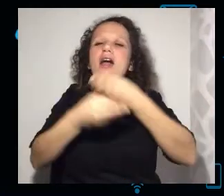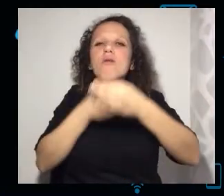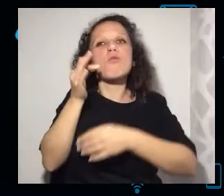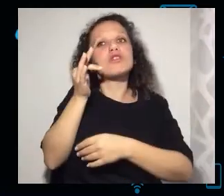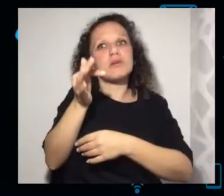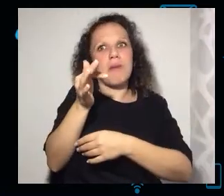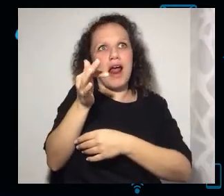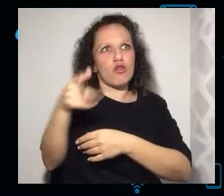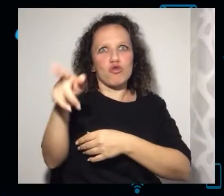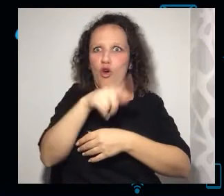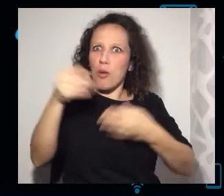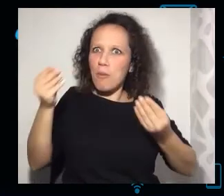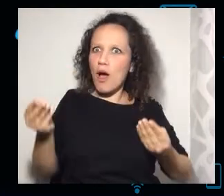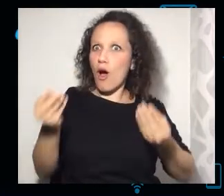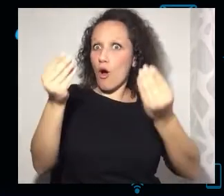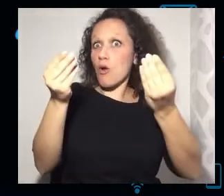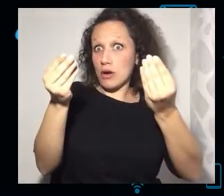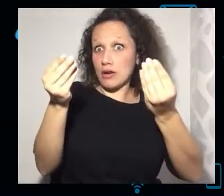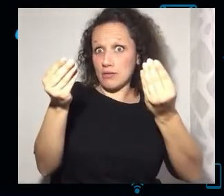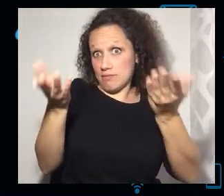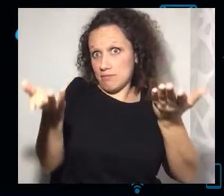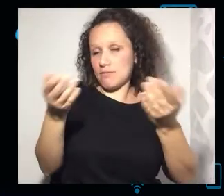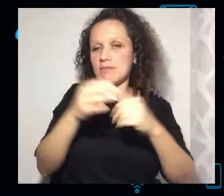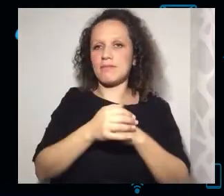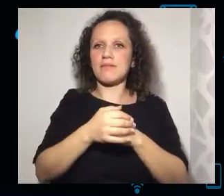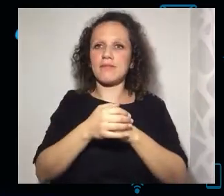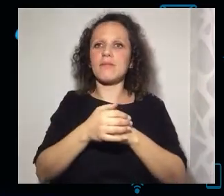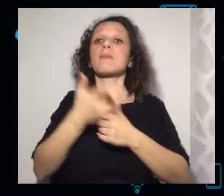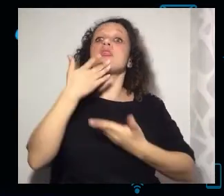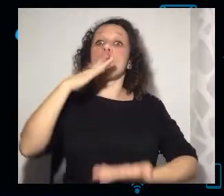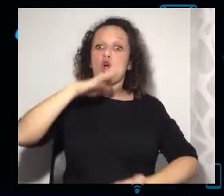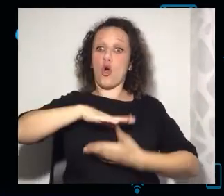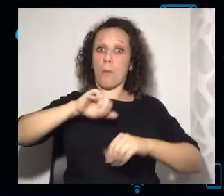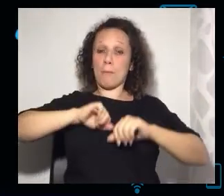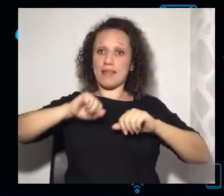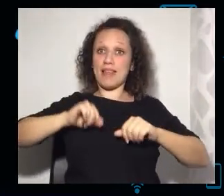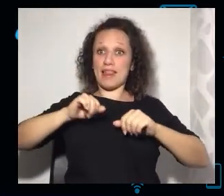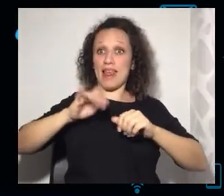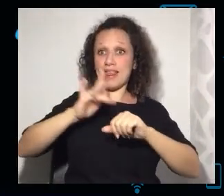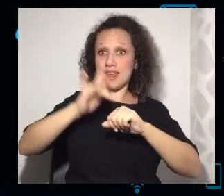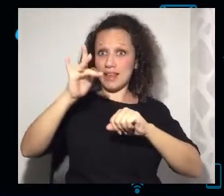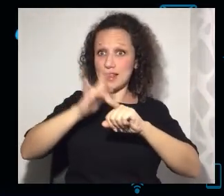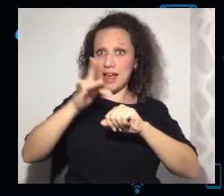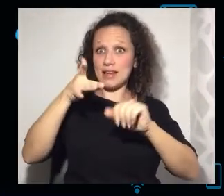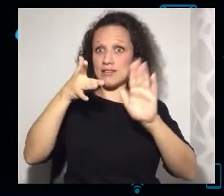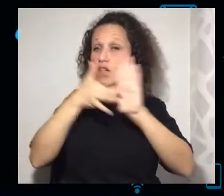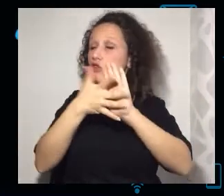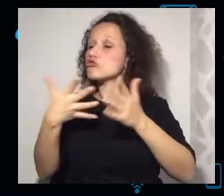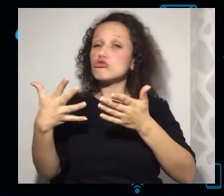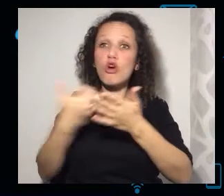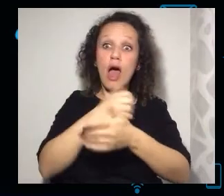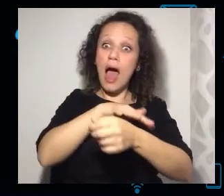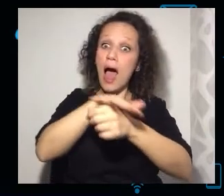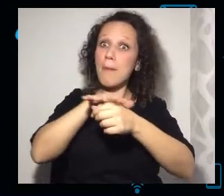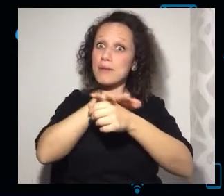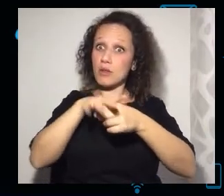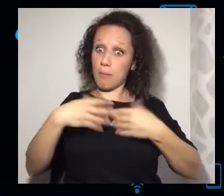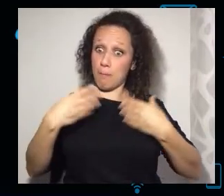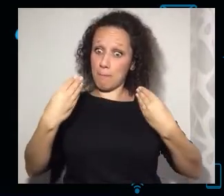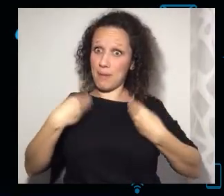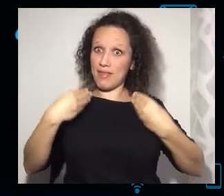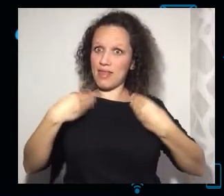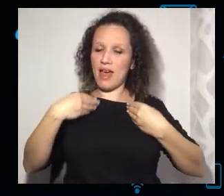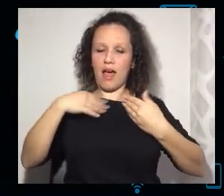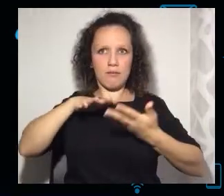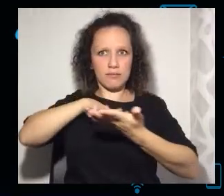tenemos que entender que la competencia digital es una competencia que afecta a todos los ámbitos de la vida y por eso decía